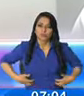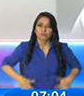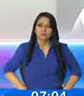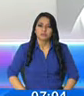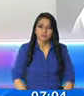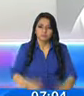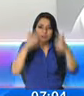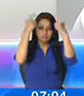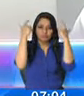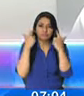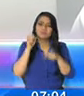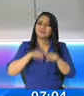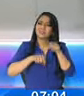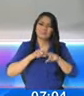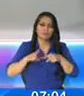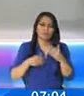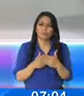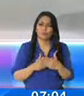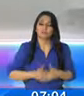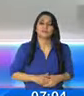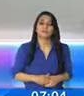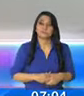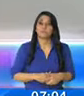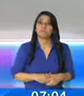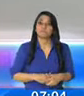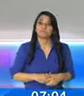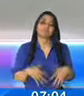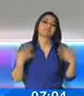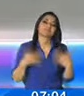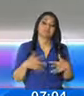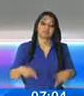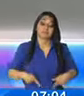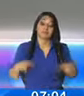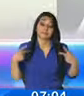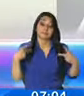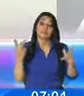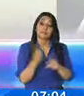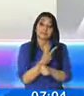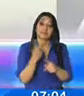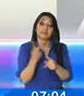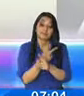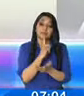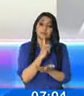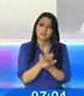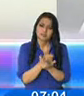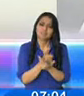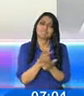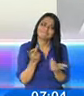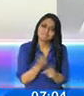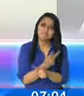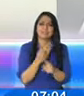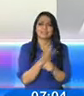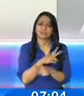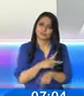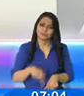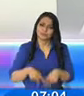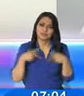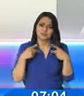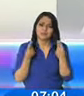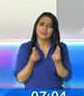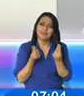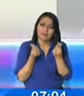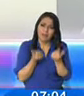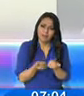la base del cráneo afectadas todo esto hace peligrar la vida del paciente el pronóstico es bastante incierto y